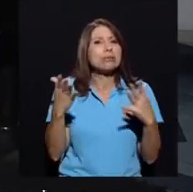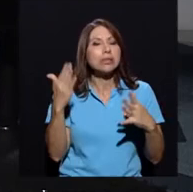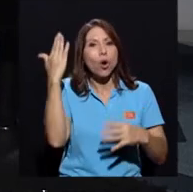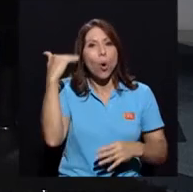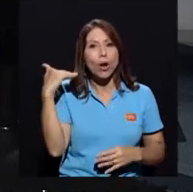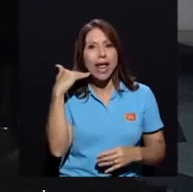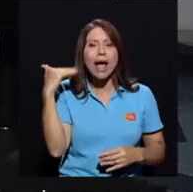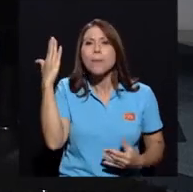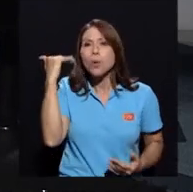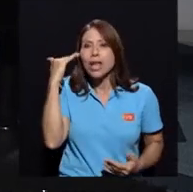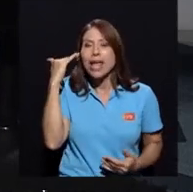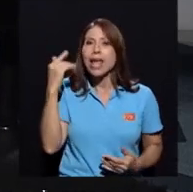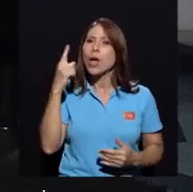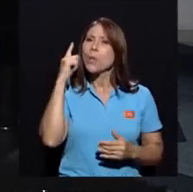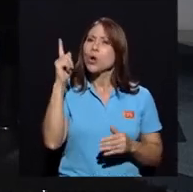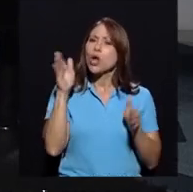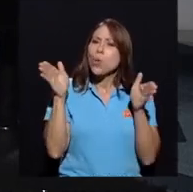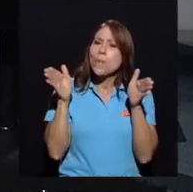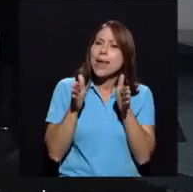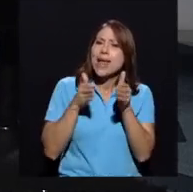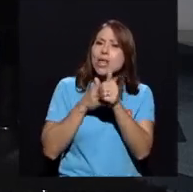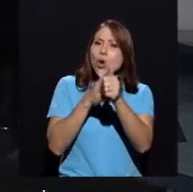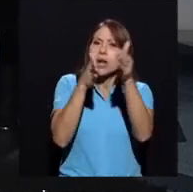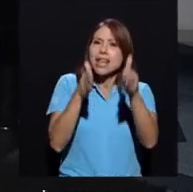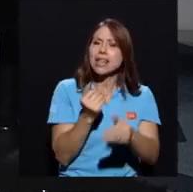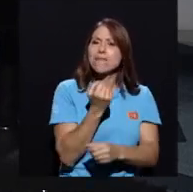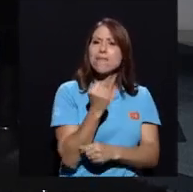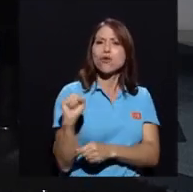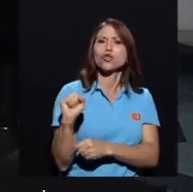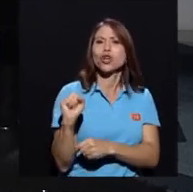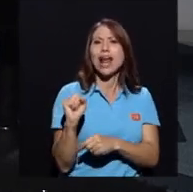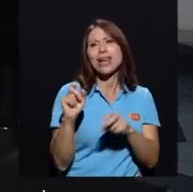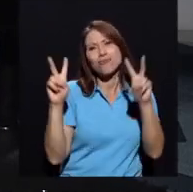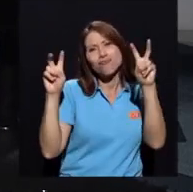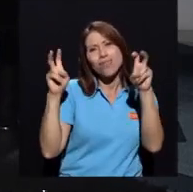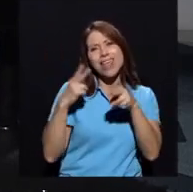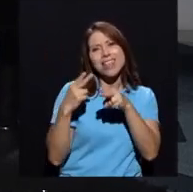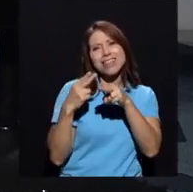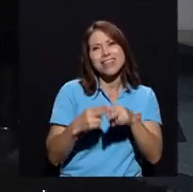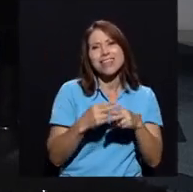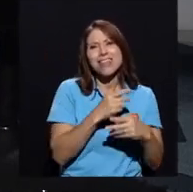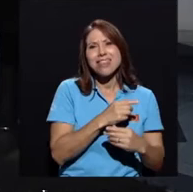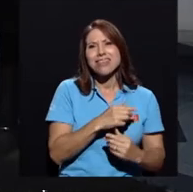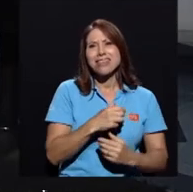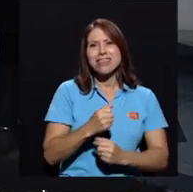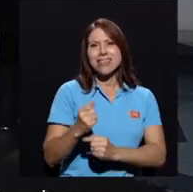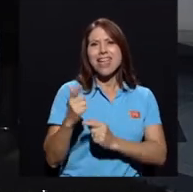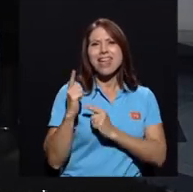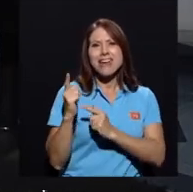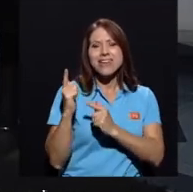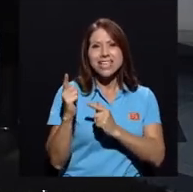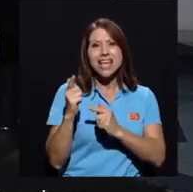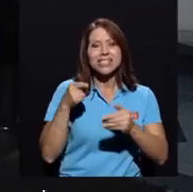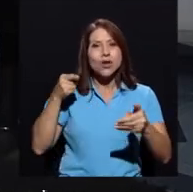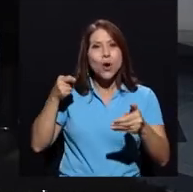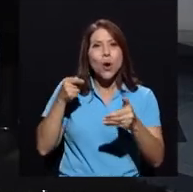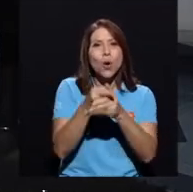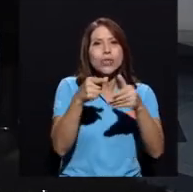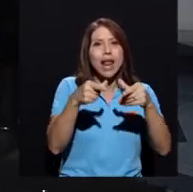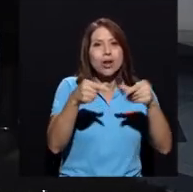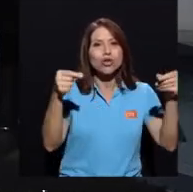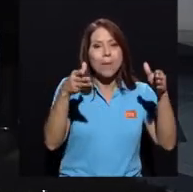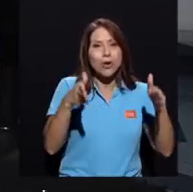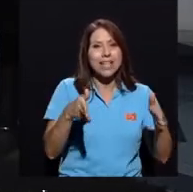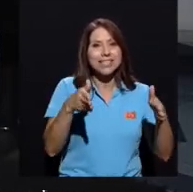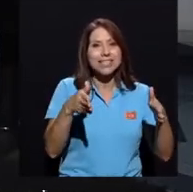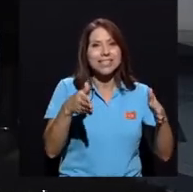un pequeño líder revolucionario, llamémoslo casi como de guerrillas, como de partisanos contra los japoneses, de origen